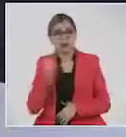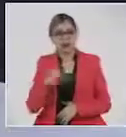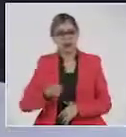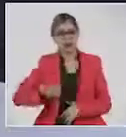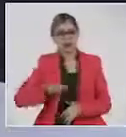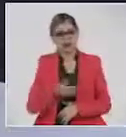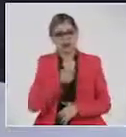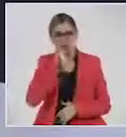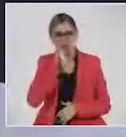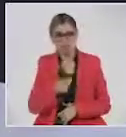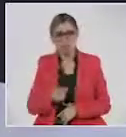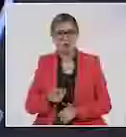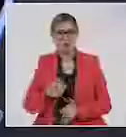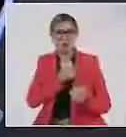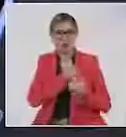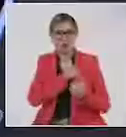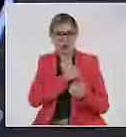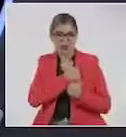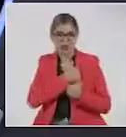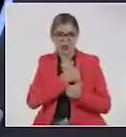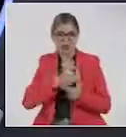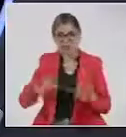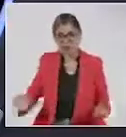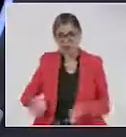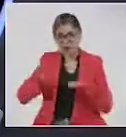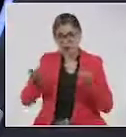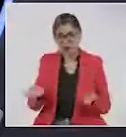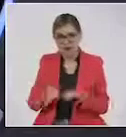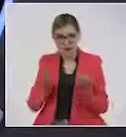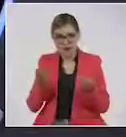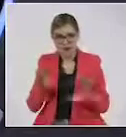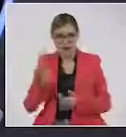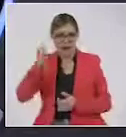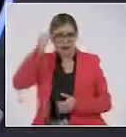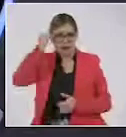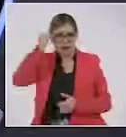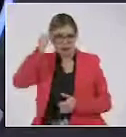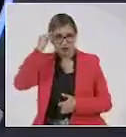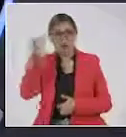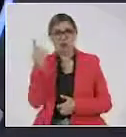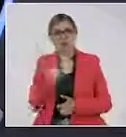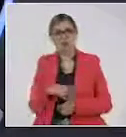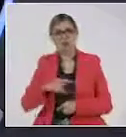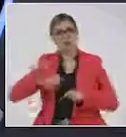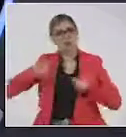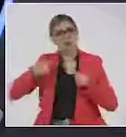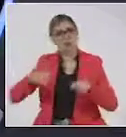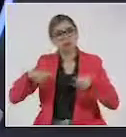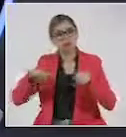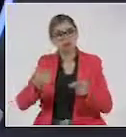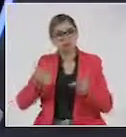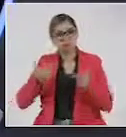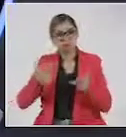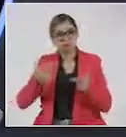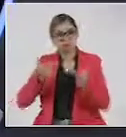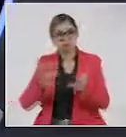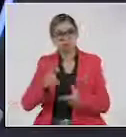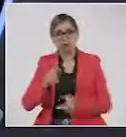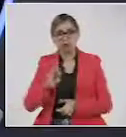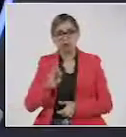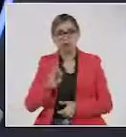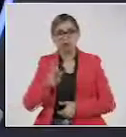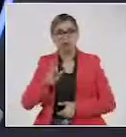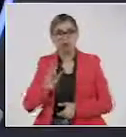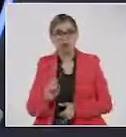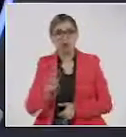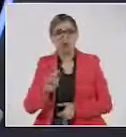ese ímpetu, digamos, de llevar a cabo esa representación ha ido pasando de generación en generación hasta llegar a Rodolfo III. Y que